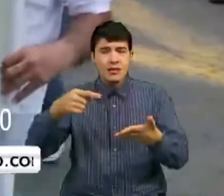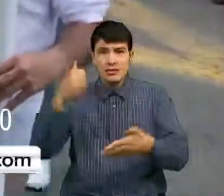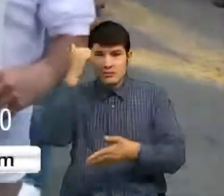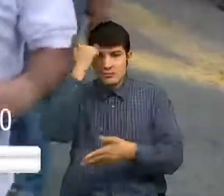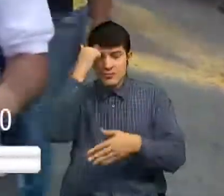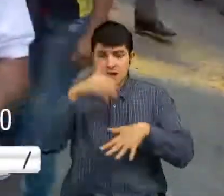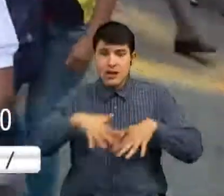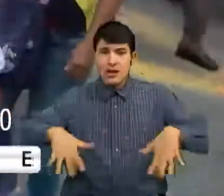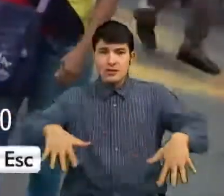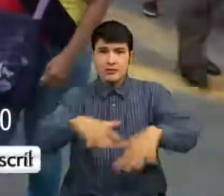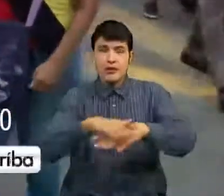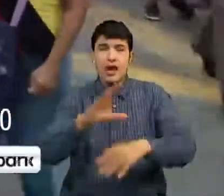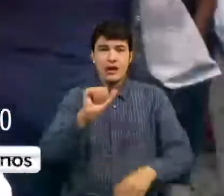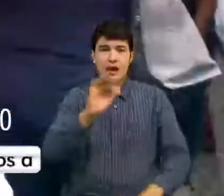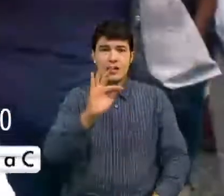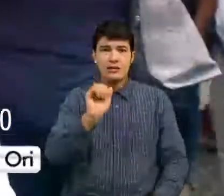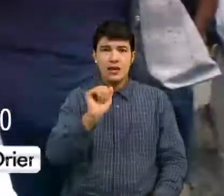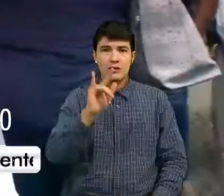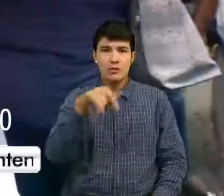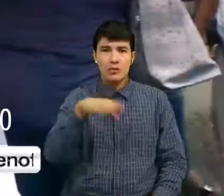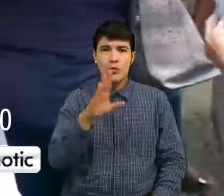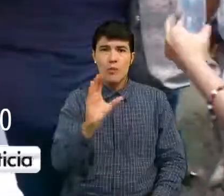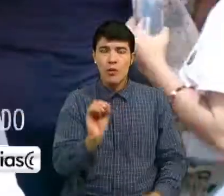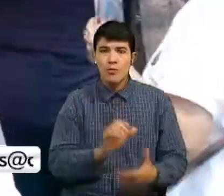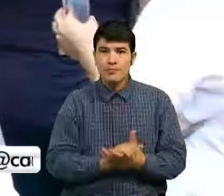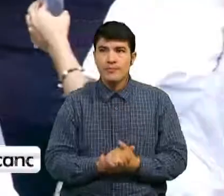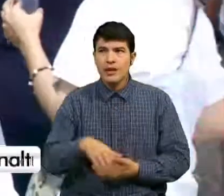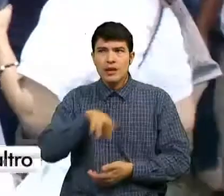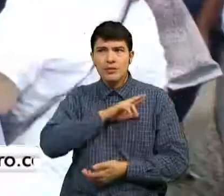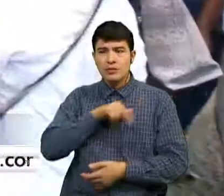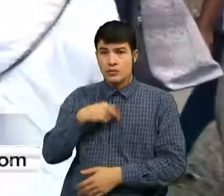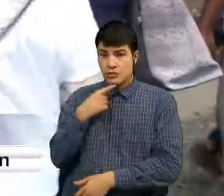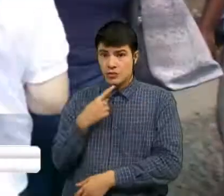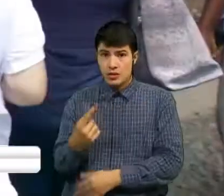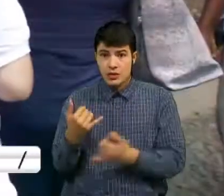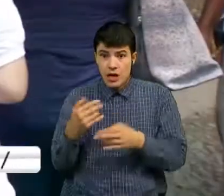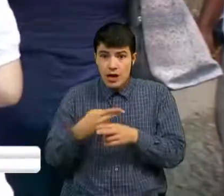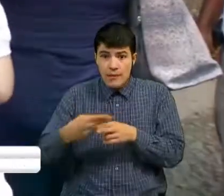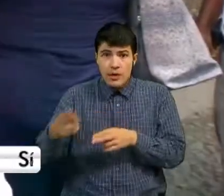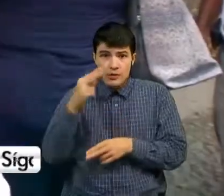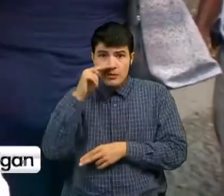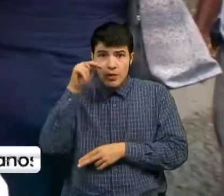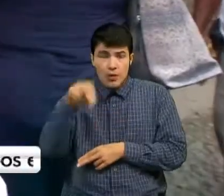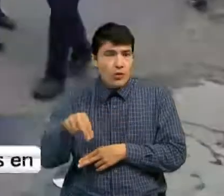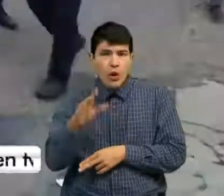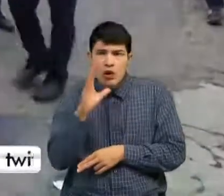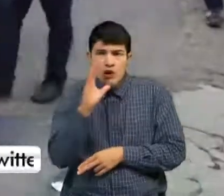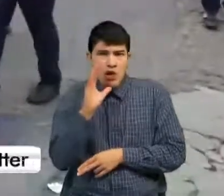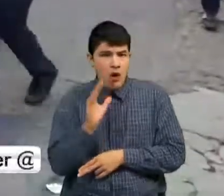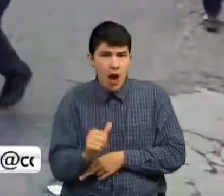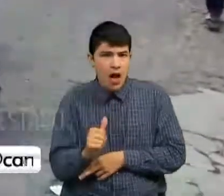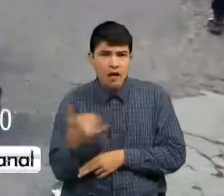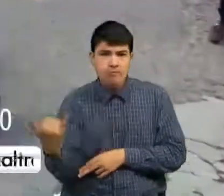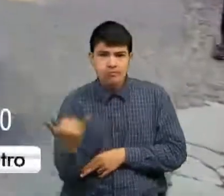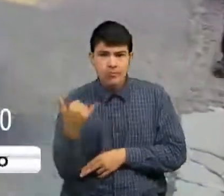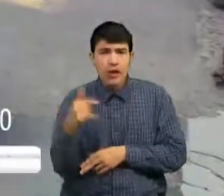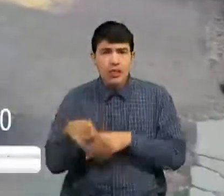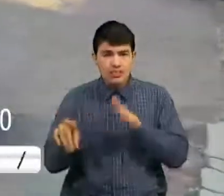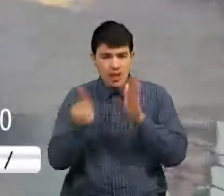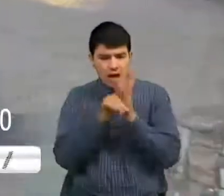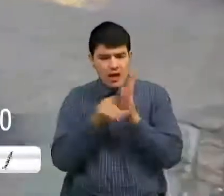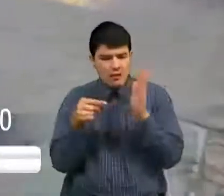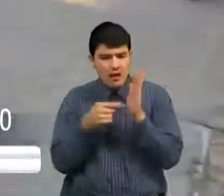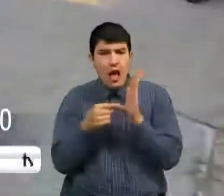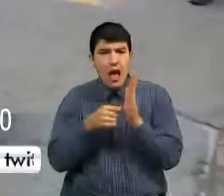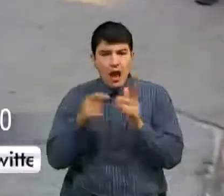de la zona del Catatumbo. Le estamos diciendo que si a partir de junio no existe ya un decreto